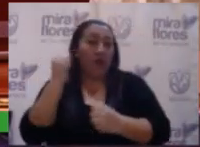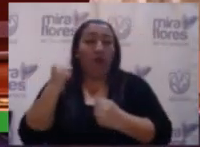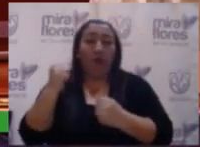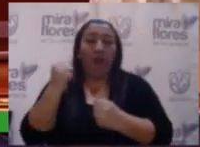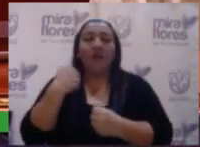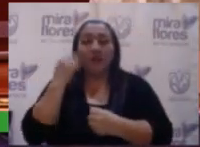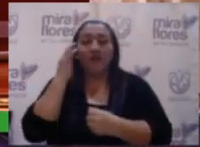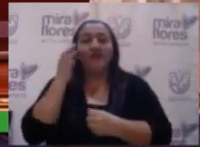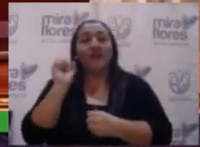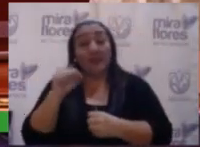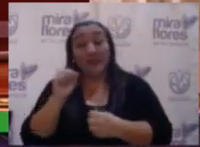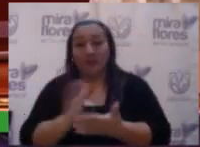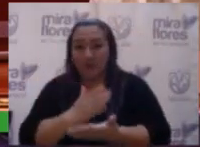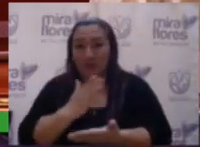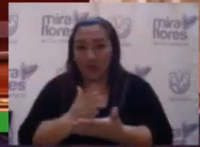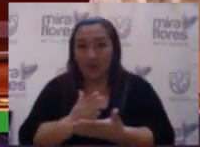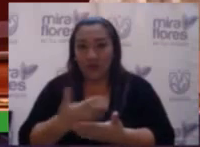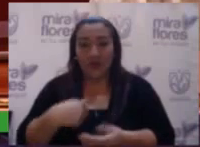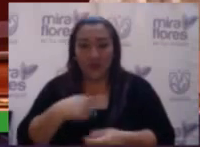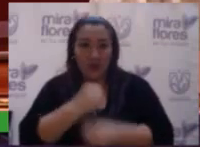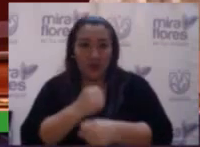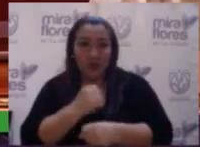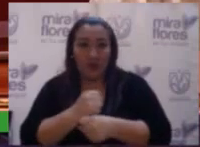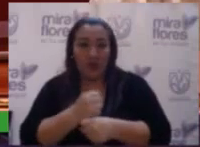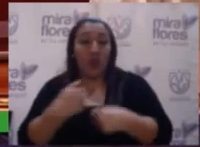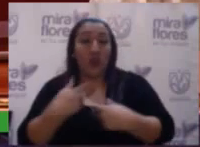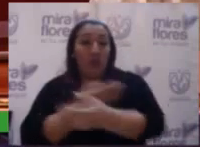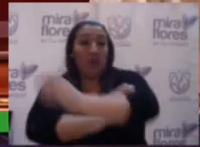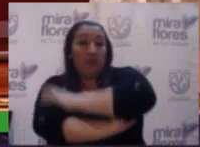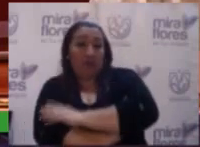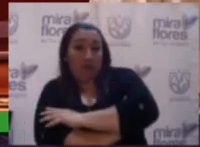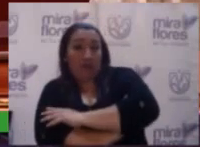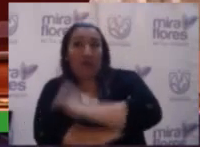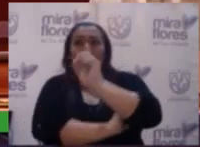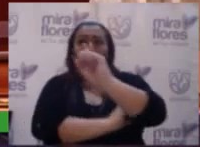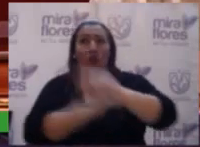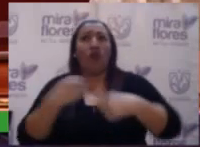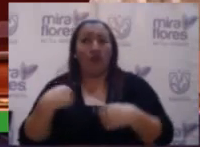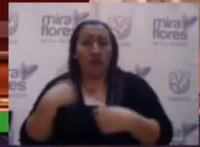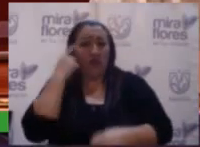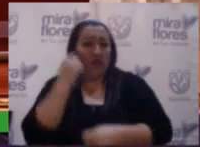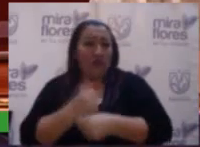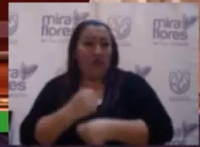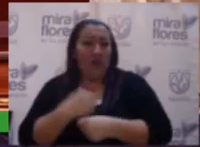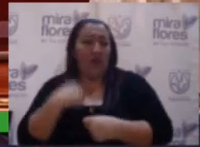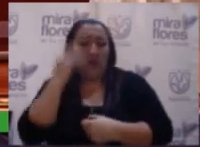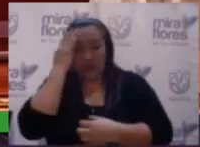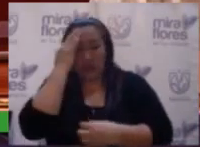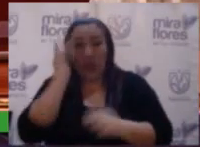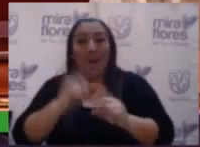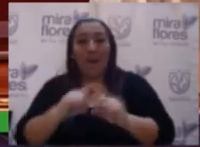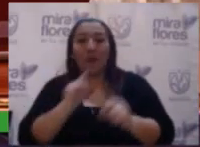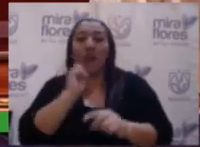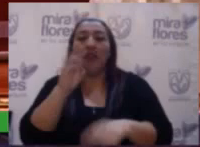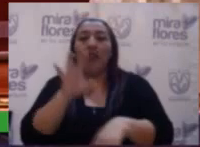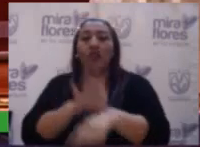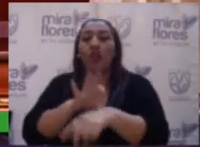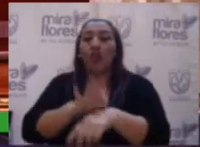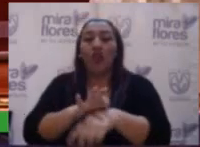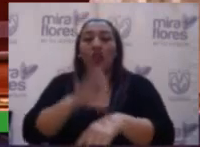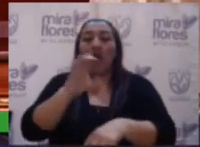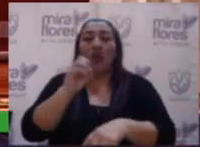sí es una problemática y estamos trabajando o sea no estamos con los brazos cruzados y le decía que está la doctora corbacho porque